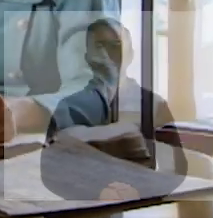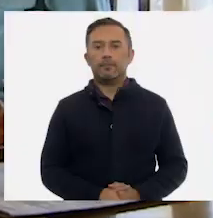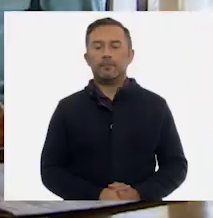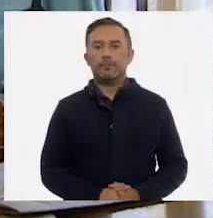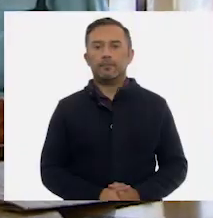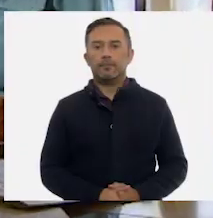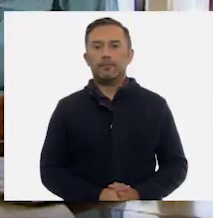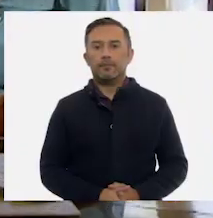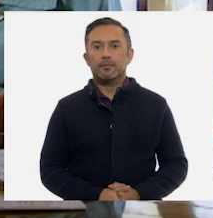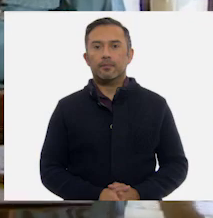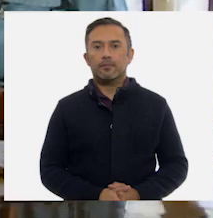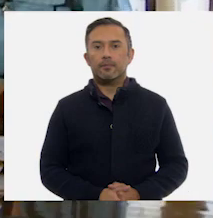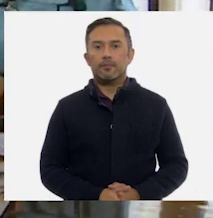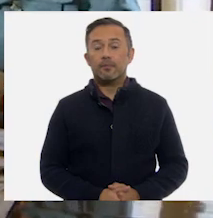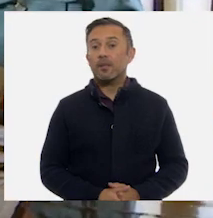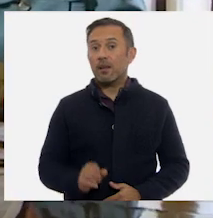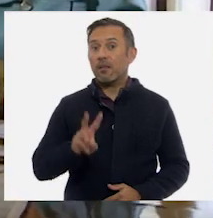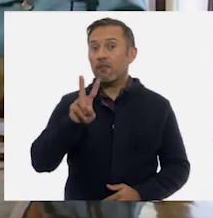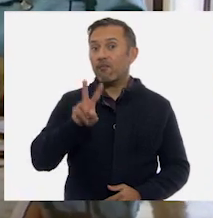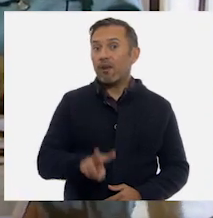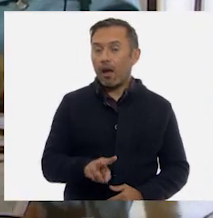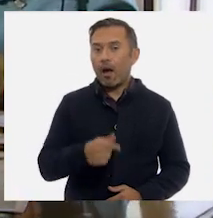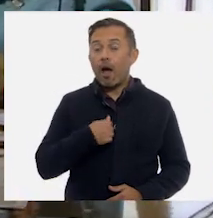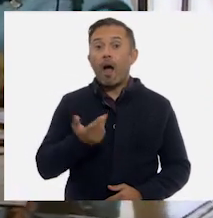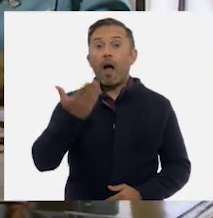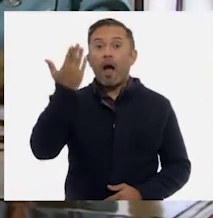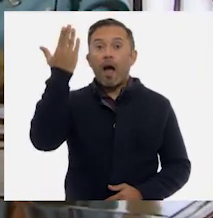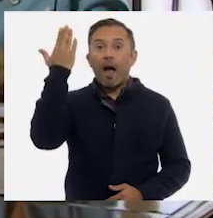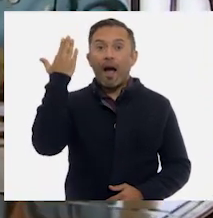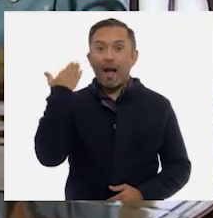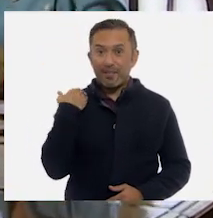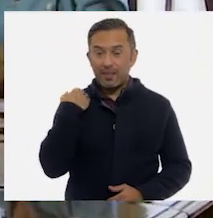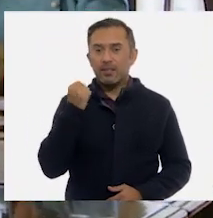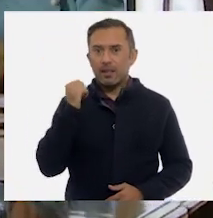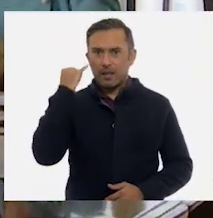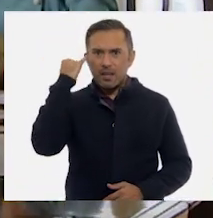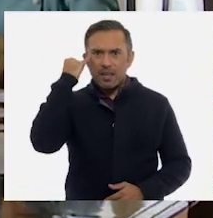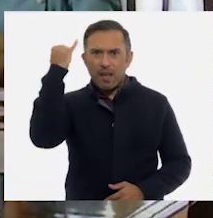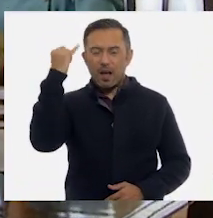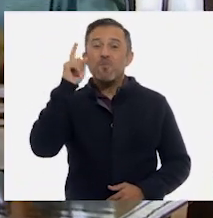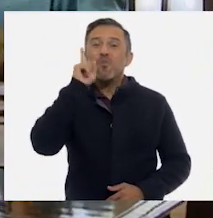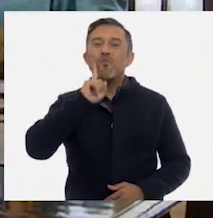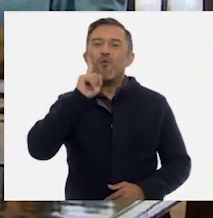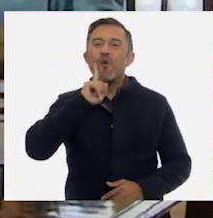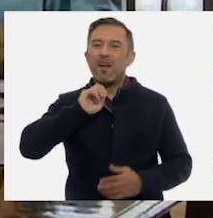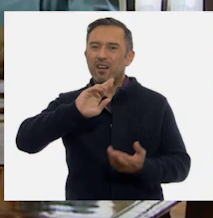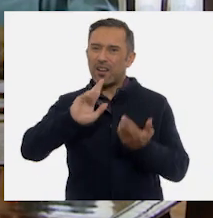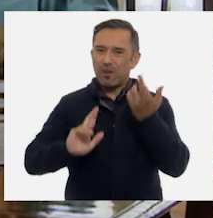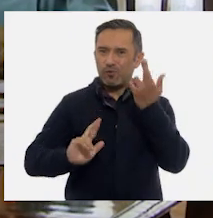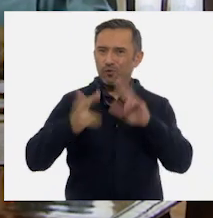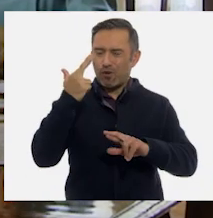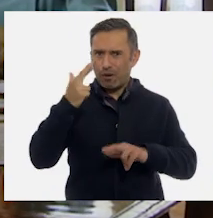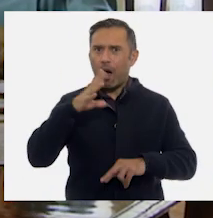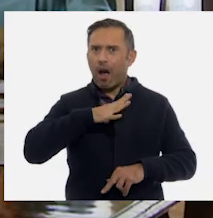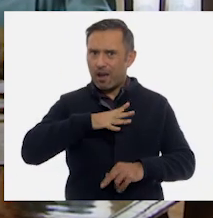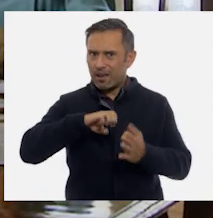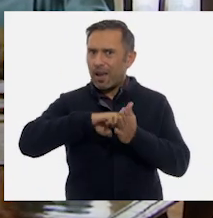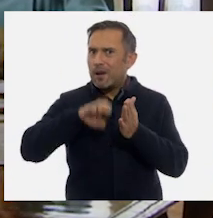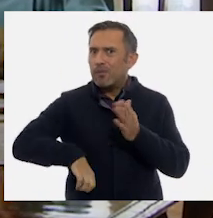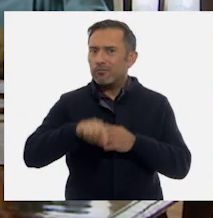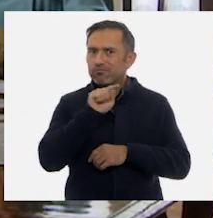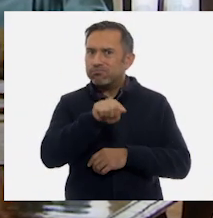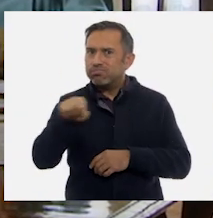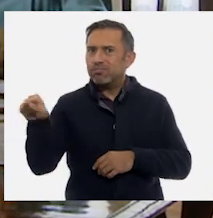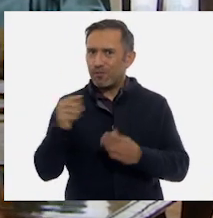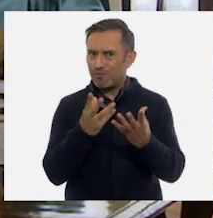Hay muchos ejemplos de la clara participación de las mujeres en la difusión de las ideas revolucionarias. Pero lejos de rendirse, en la cárcel,